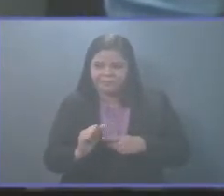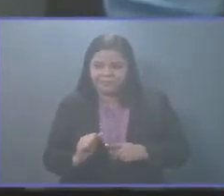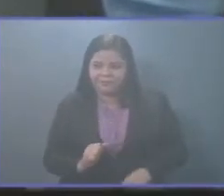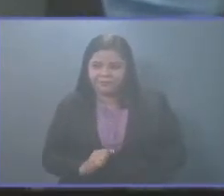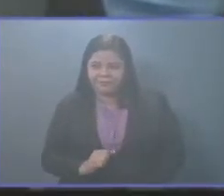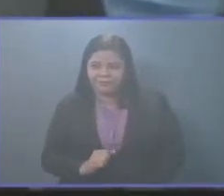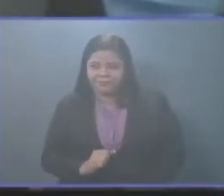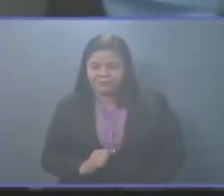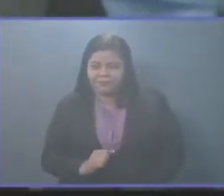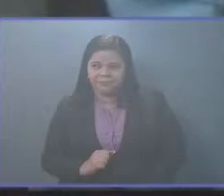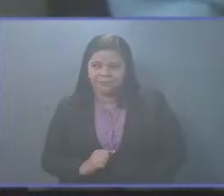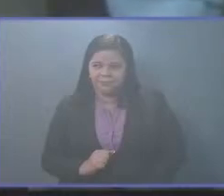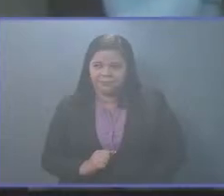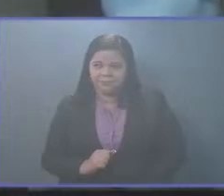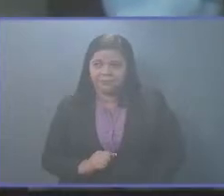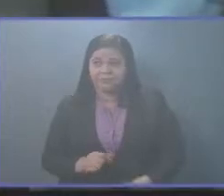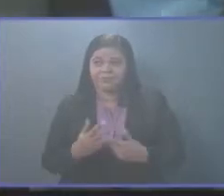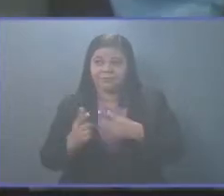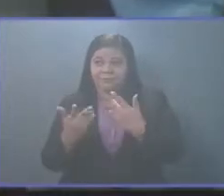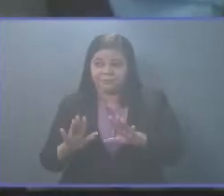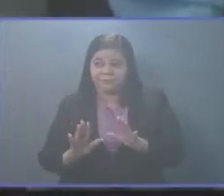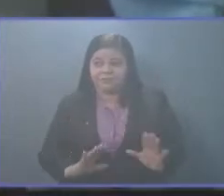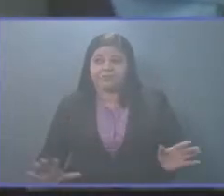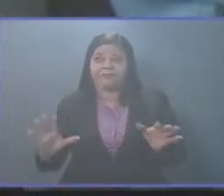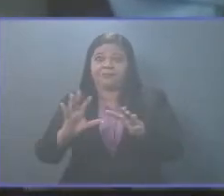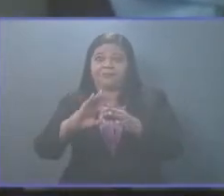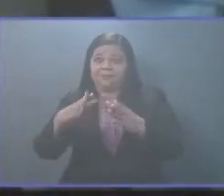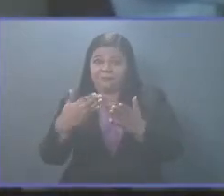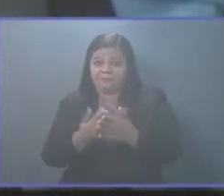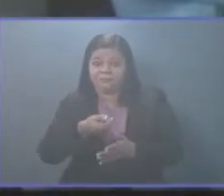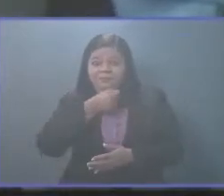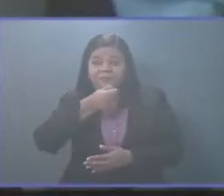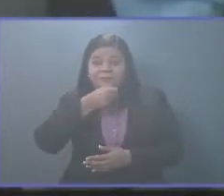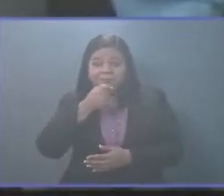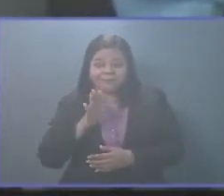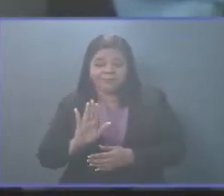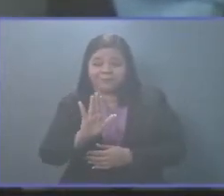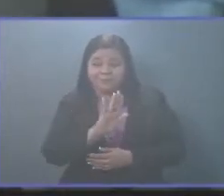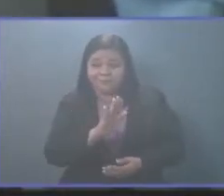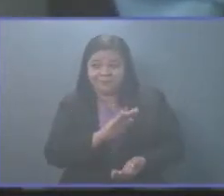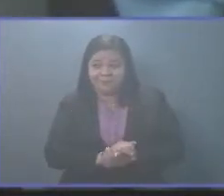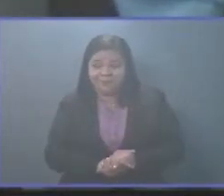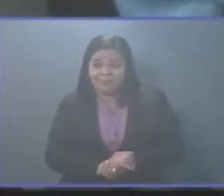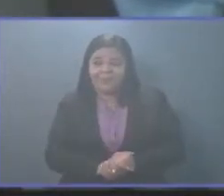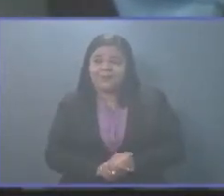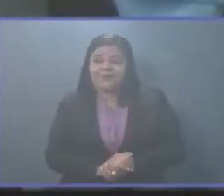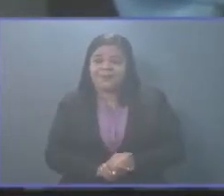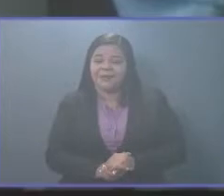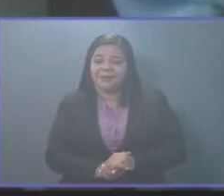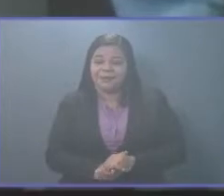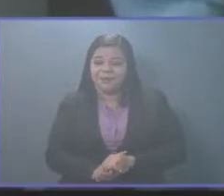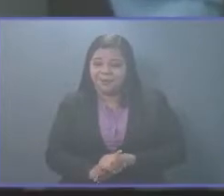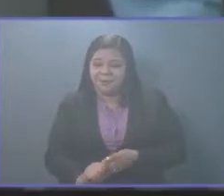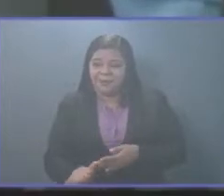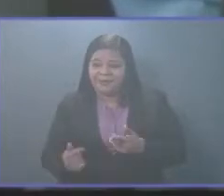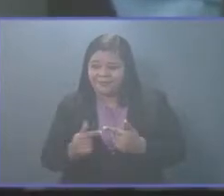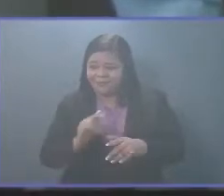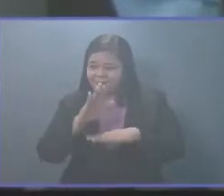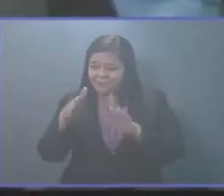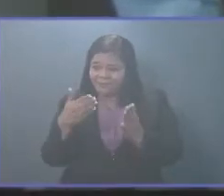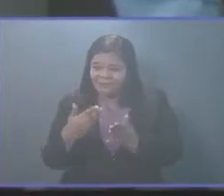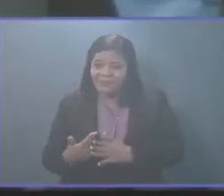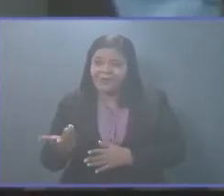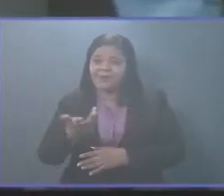Ahí es un tema que claramente queda establecido en el informe de ustedes, y me parece que esa es una contribución al país muy